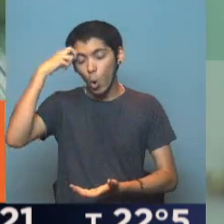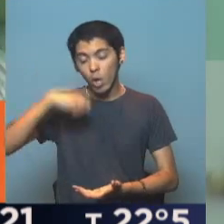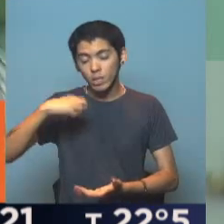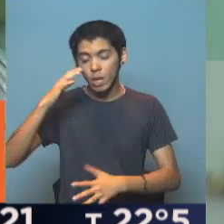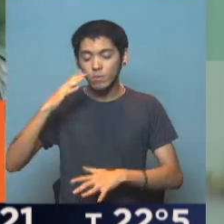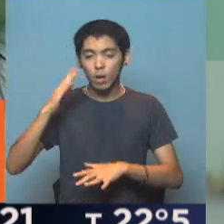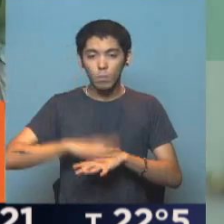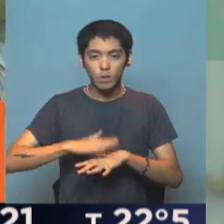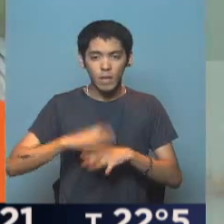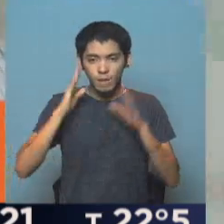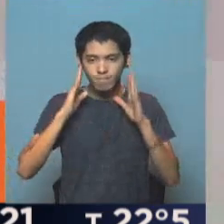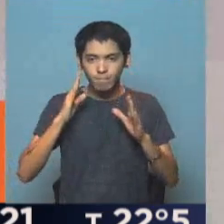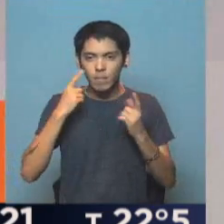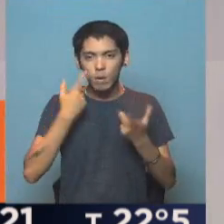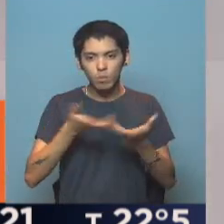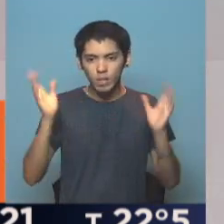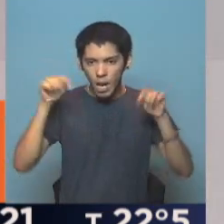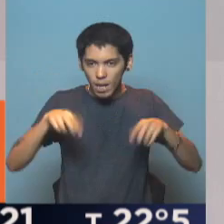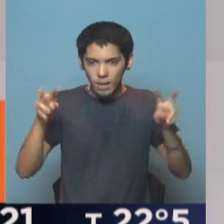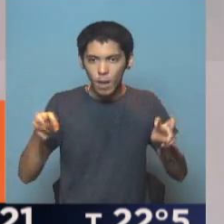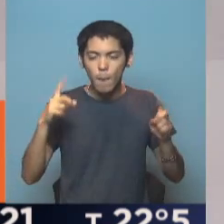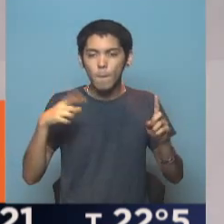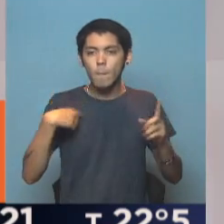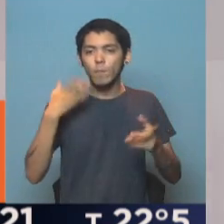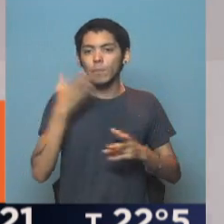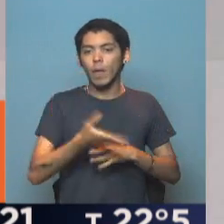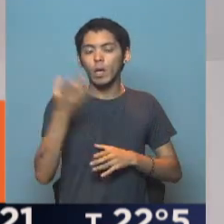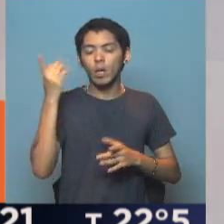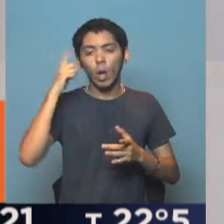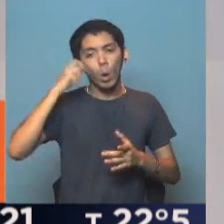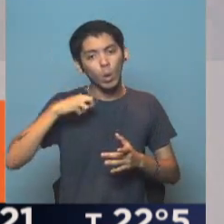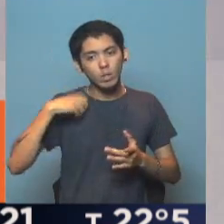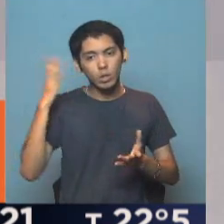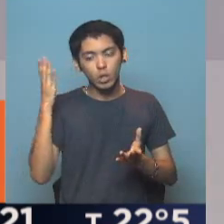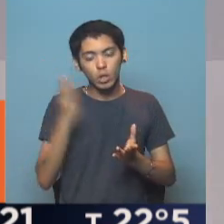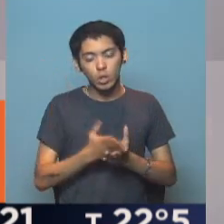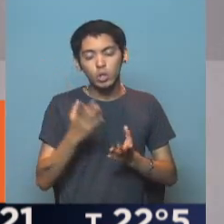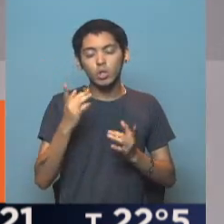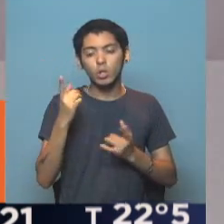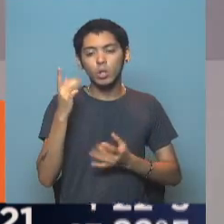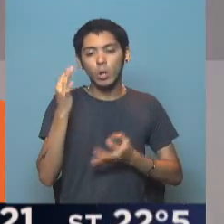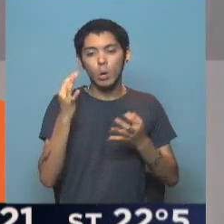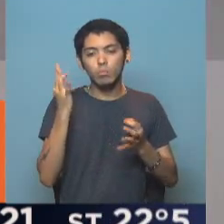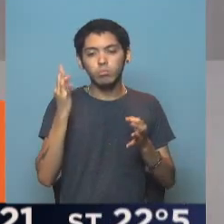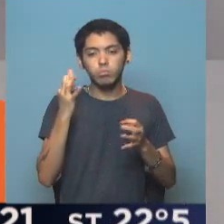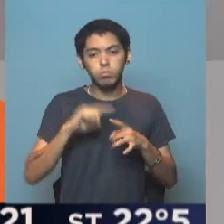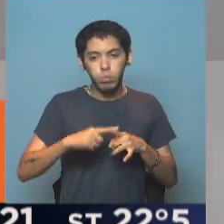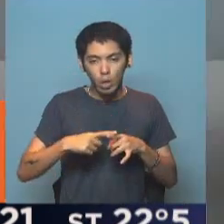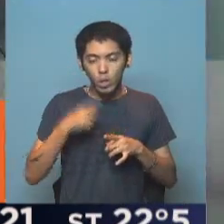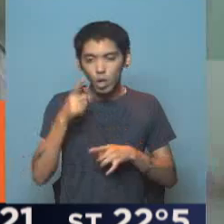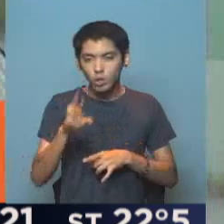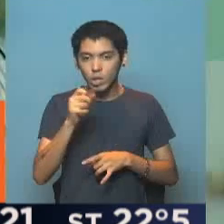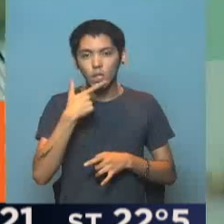puntual. Queremos visibilizar esto. Hay un pedido de juicio político para el juez Rossi en Entre Ríos. Vamos a ver cómo se activa y por eso es que el